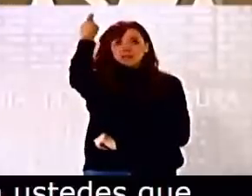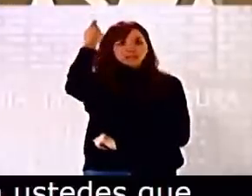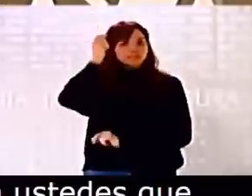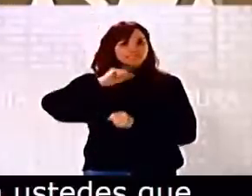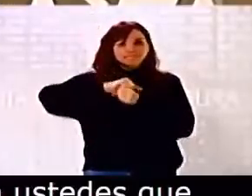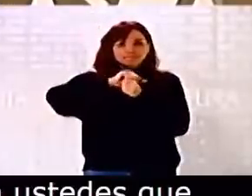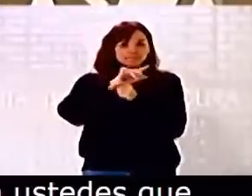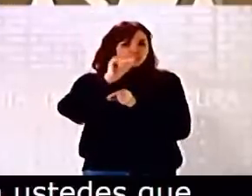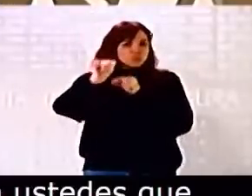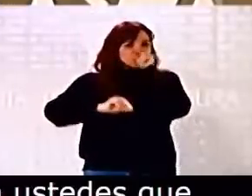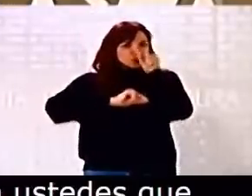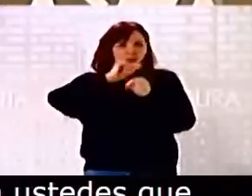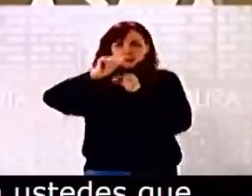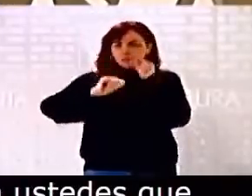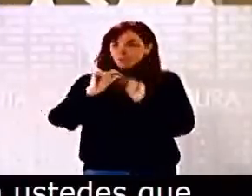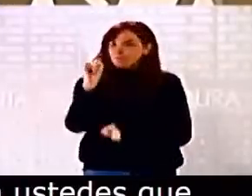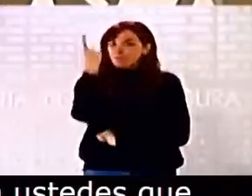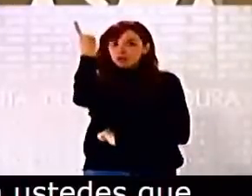contagios